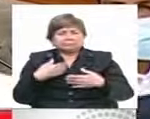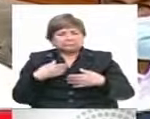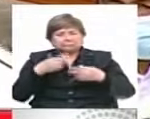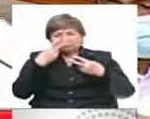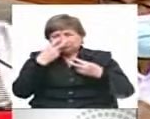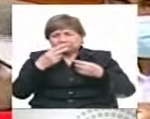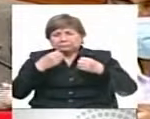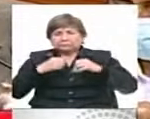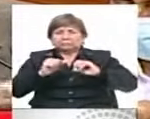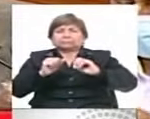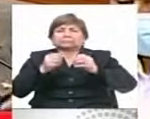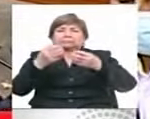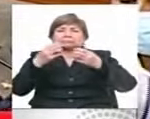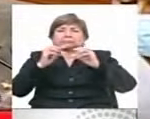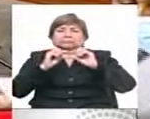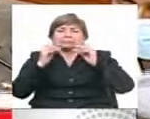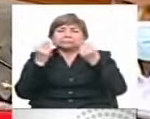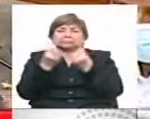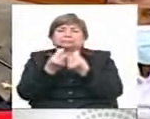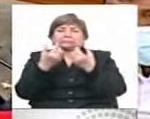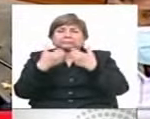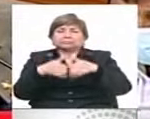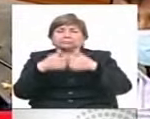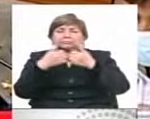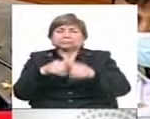a estos grupos empresariales. Por ello,